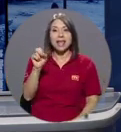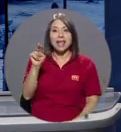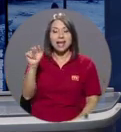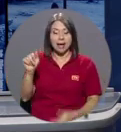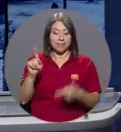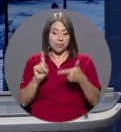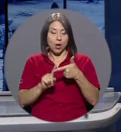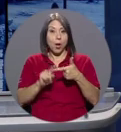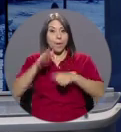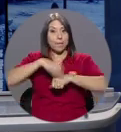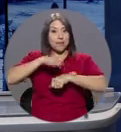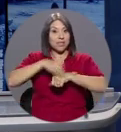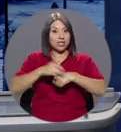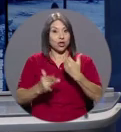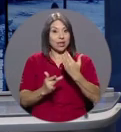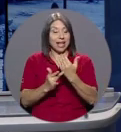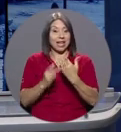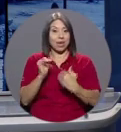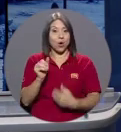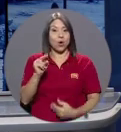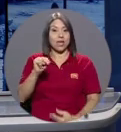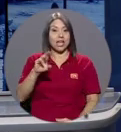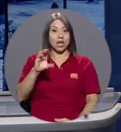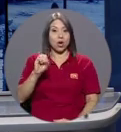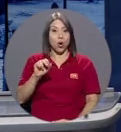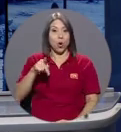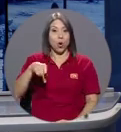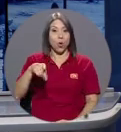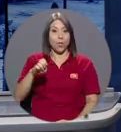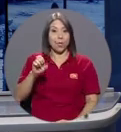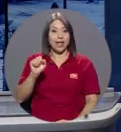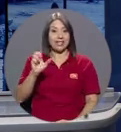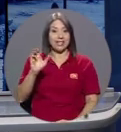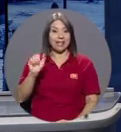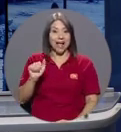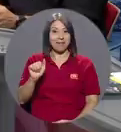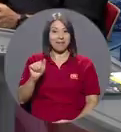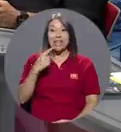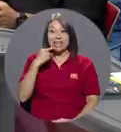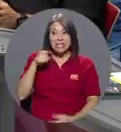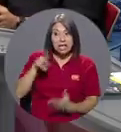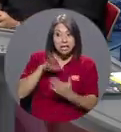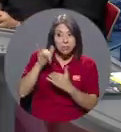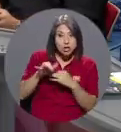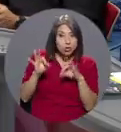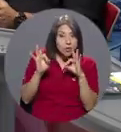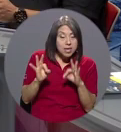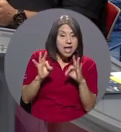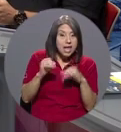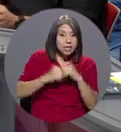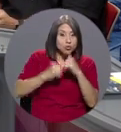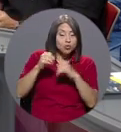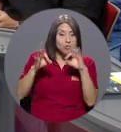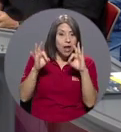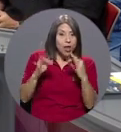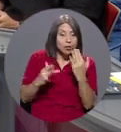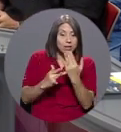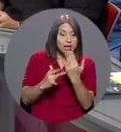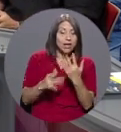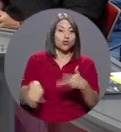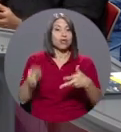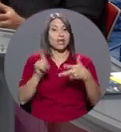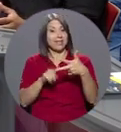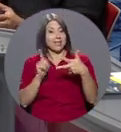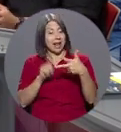permiso técnico que te otorga el INCOPESCA, que te dice que si el proyecto como tal está bien estructurado en términos